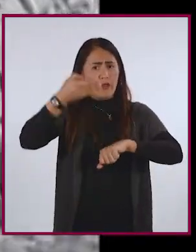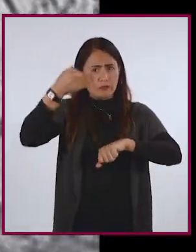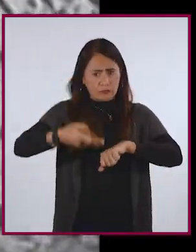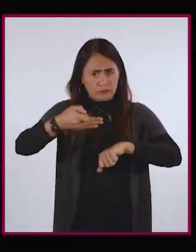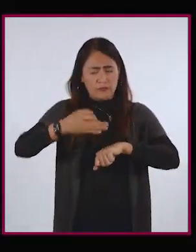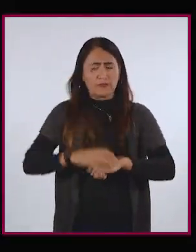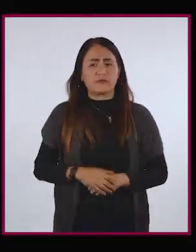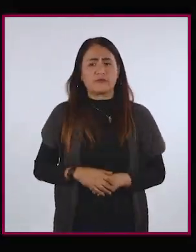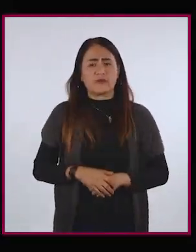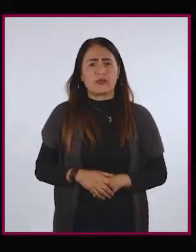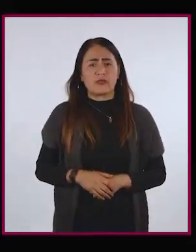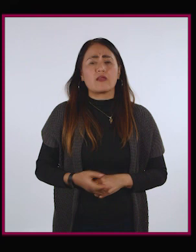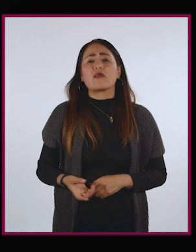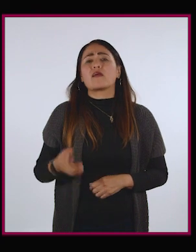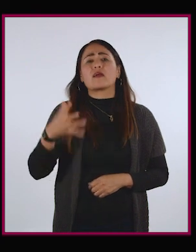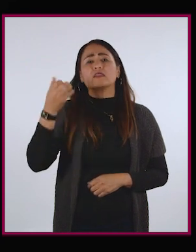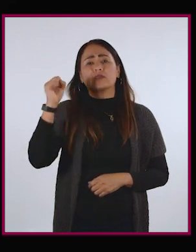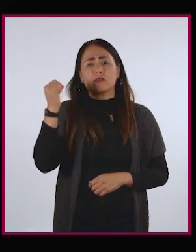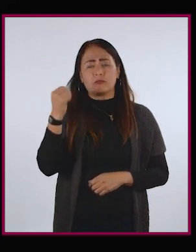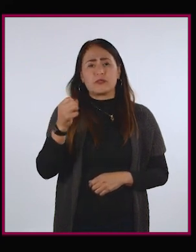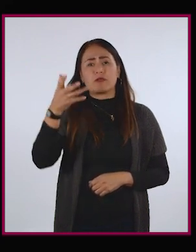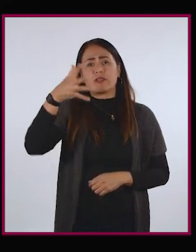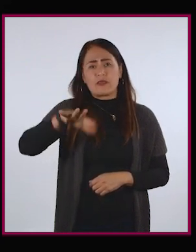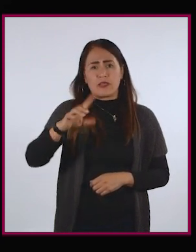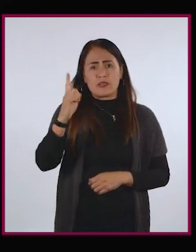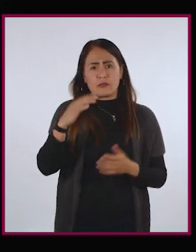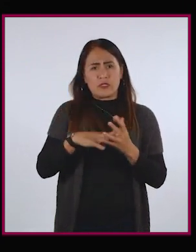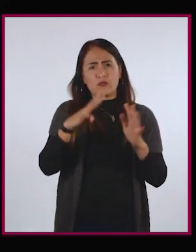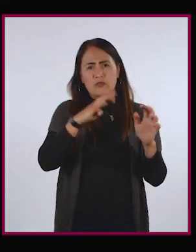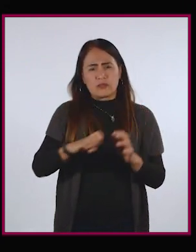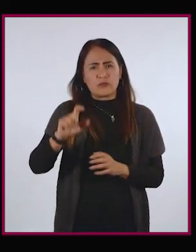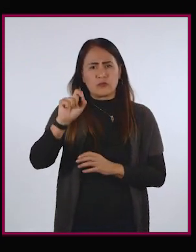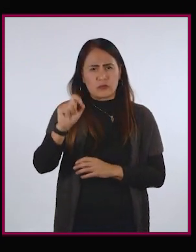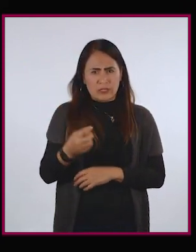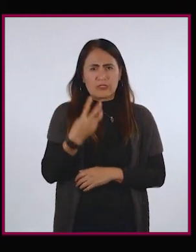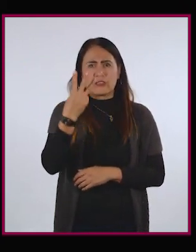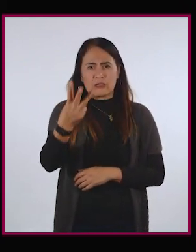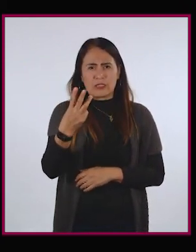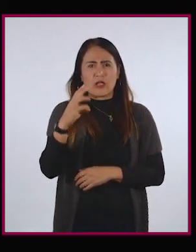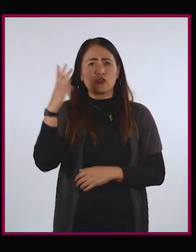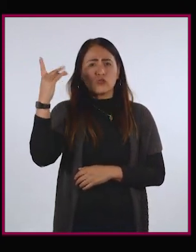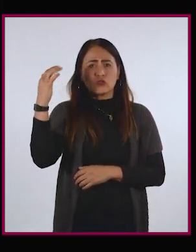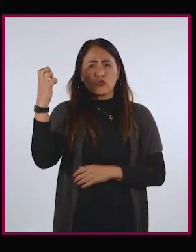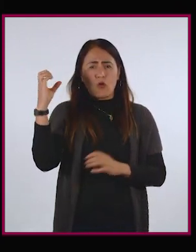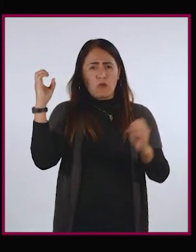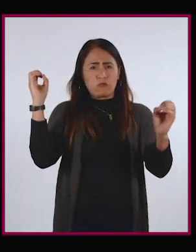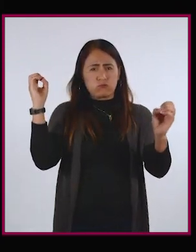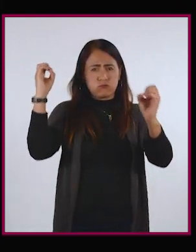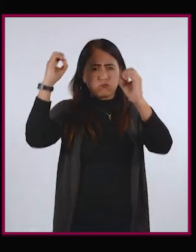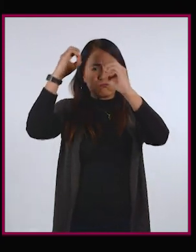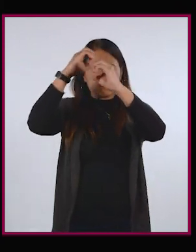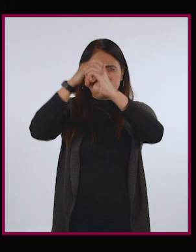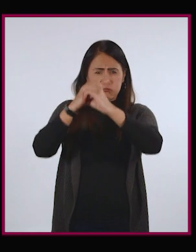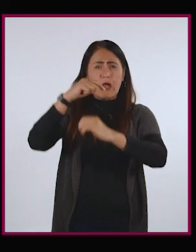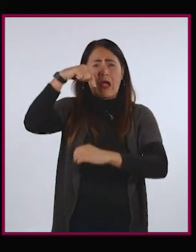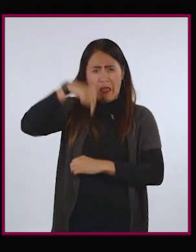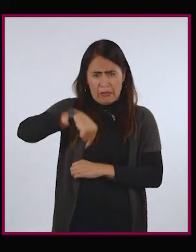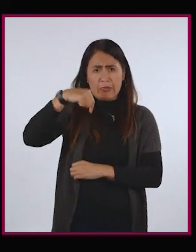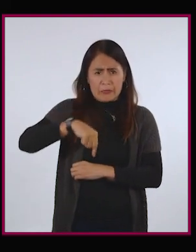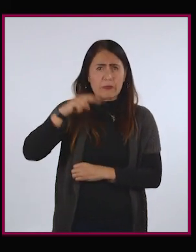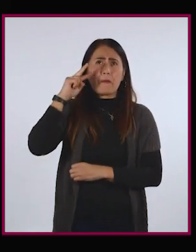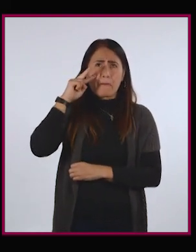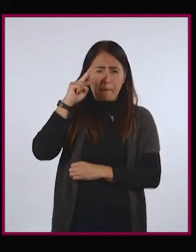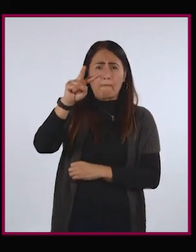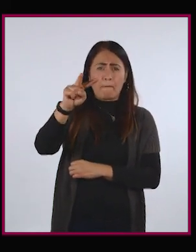hora. El 10 de septiembre de 1923 ocurrió un eclipse total de sol que fue visible desde